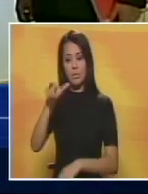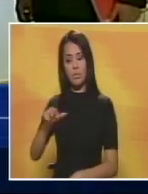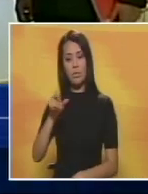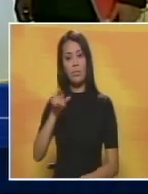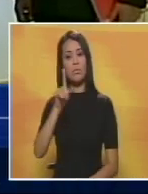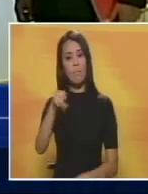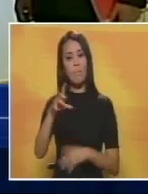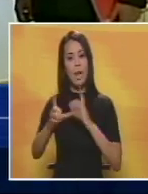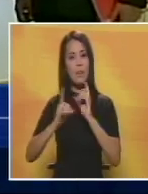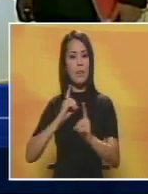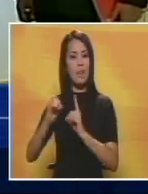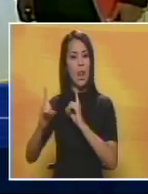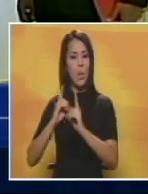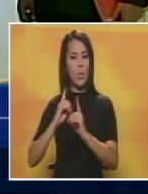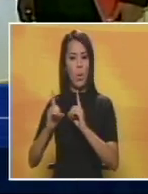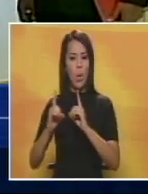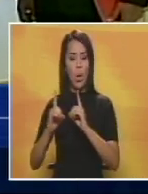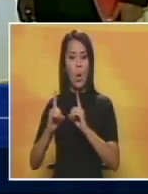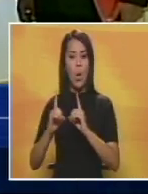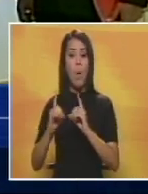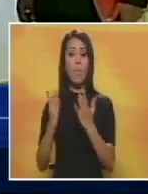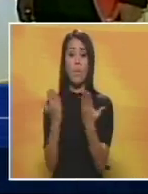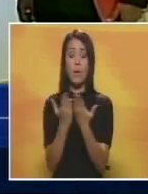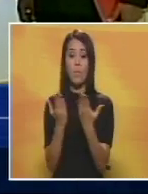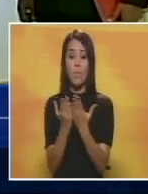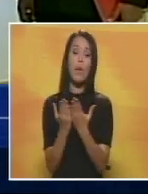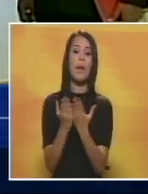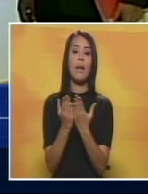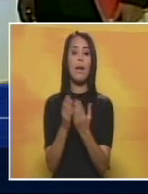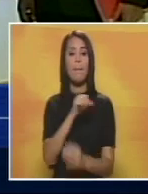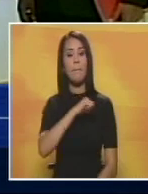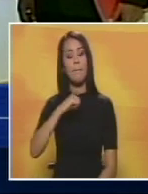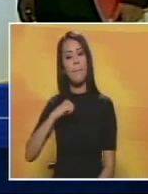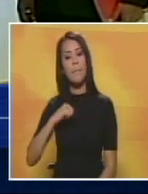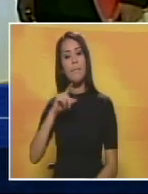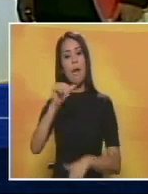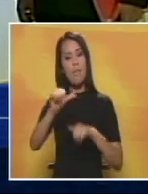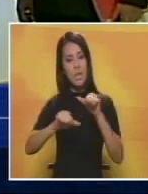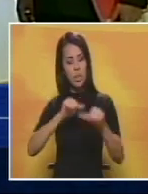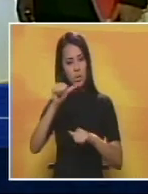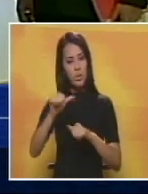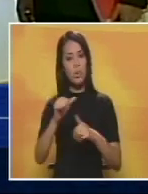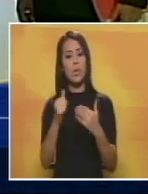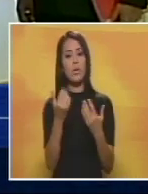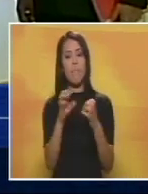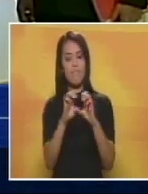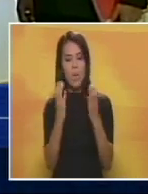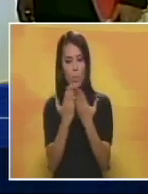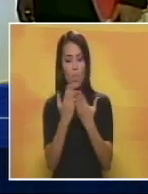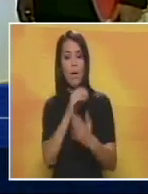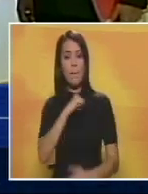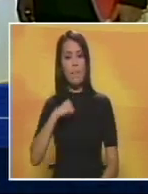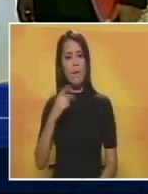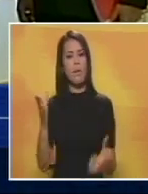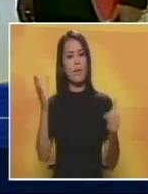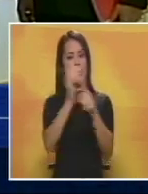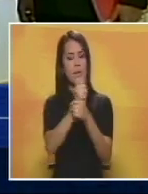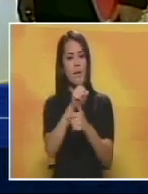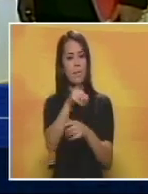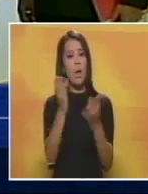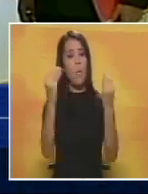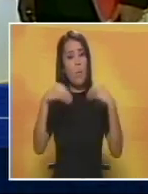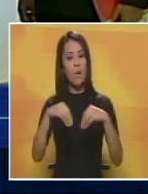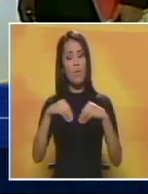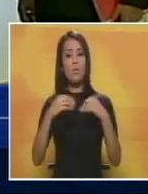ese diálogo con las cámaras de colegios privados y asociaciones de colegios privados. Bueno, ya se alcanzó ese acuerdo y nos